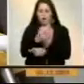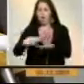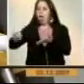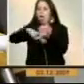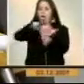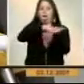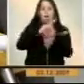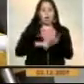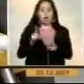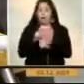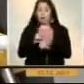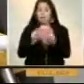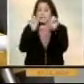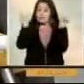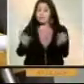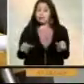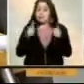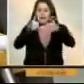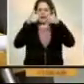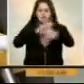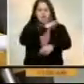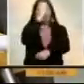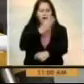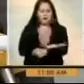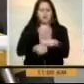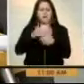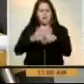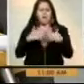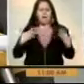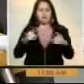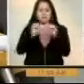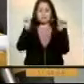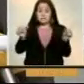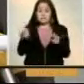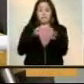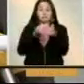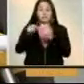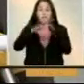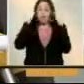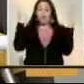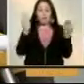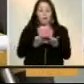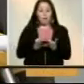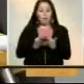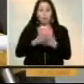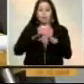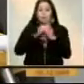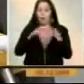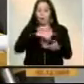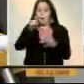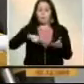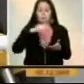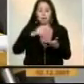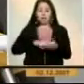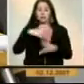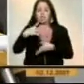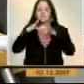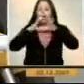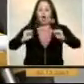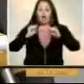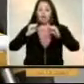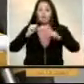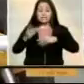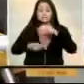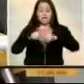así como es sólido y así como es fuerte, todos los sistemas financieros en el mundo entero se sustentan sobre la confianza.